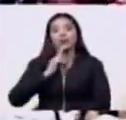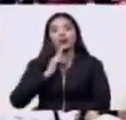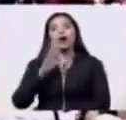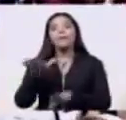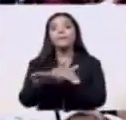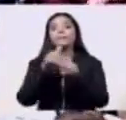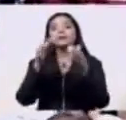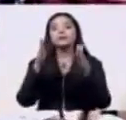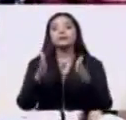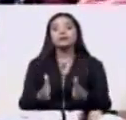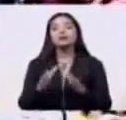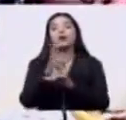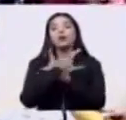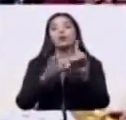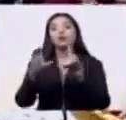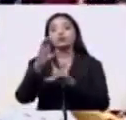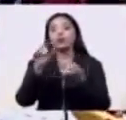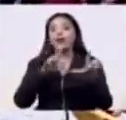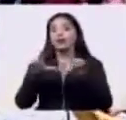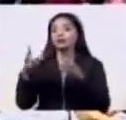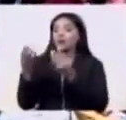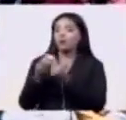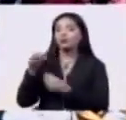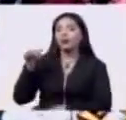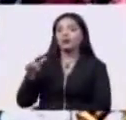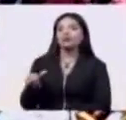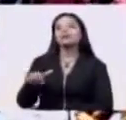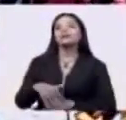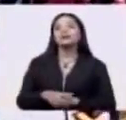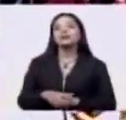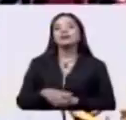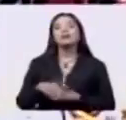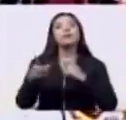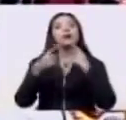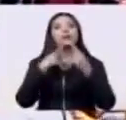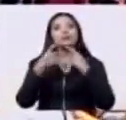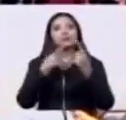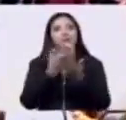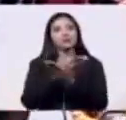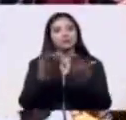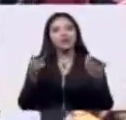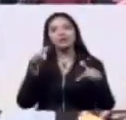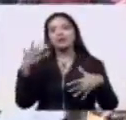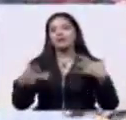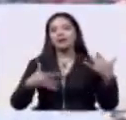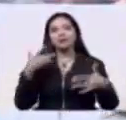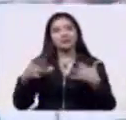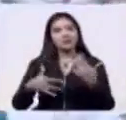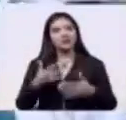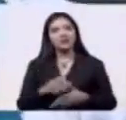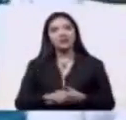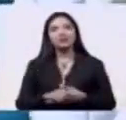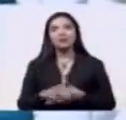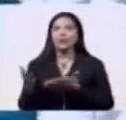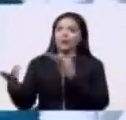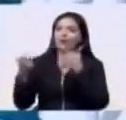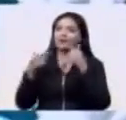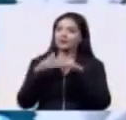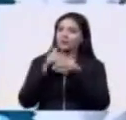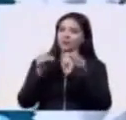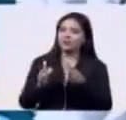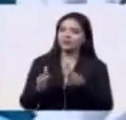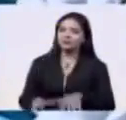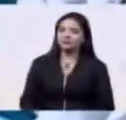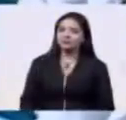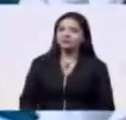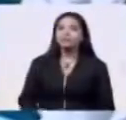el Poder Popular para la Cultura se encuentra con nosotros y en este momento va a ofrecer declaraciones de esta festividad religiosa. Ministra. Buenos